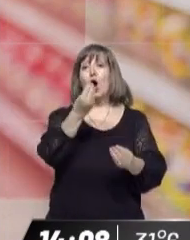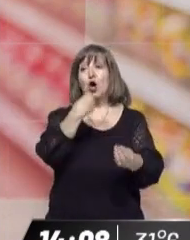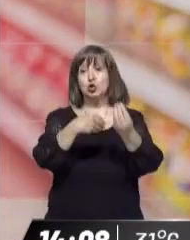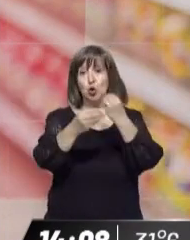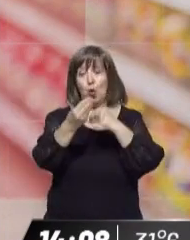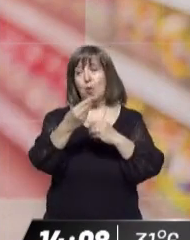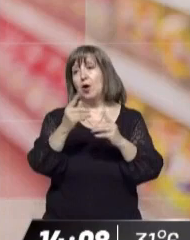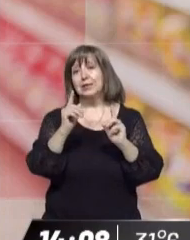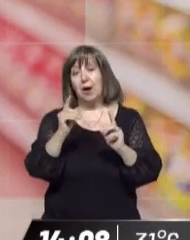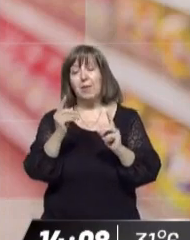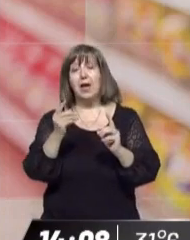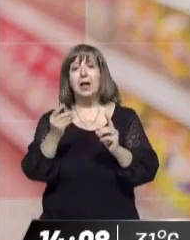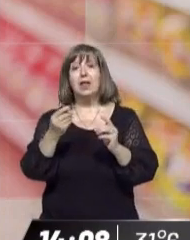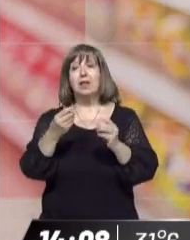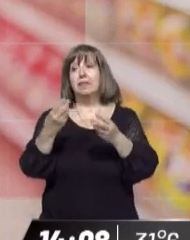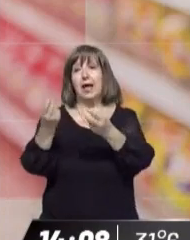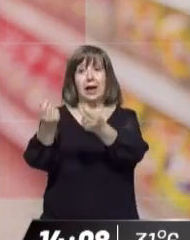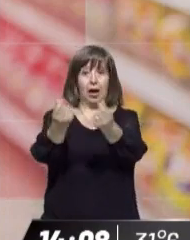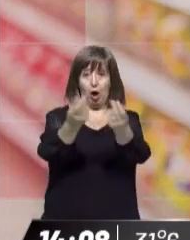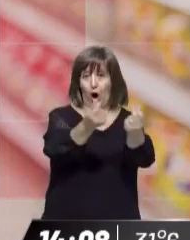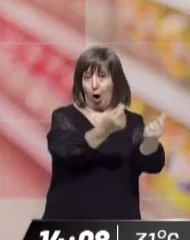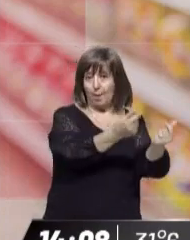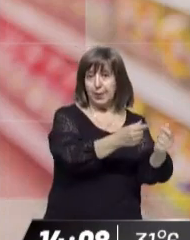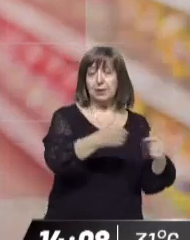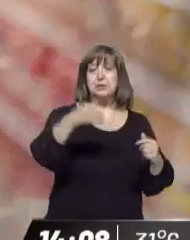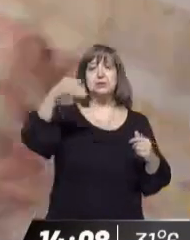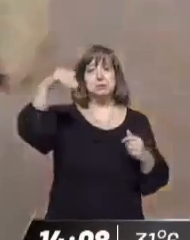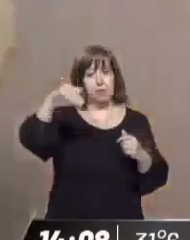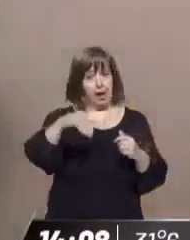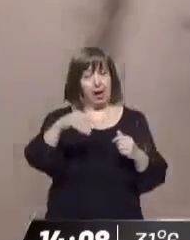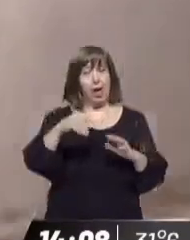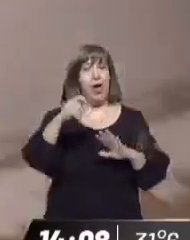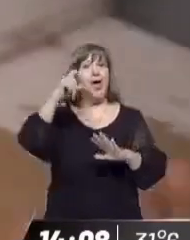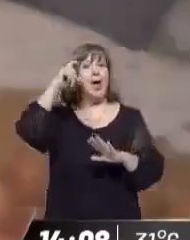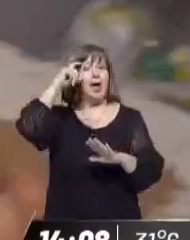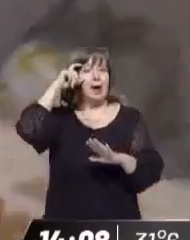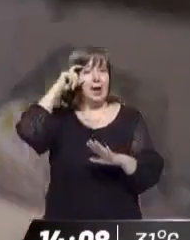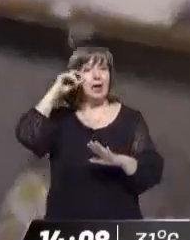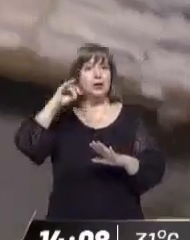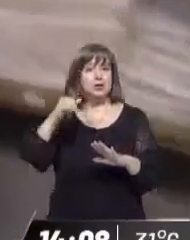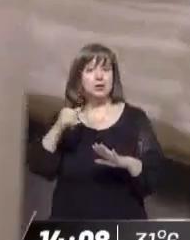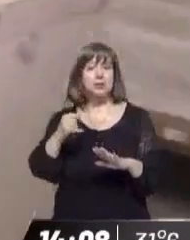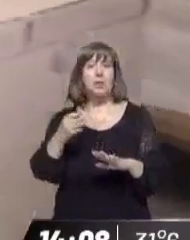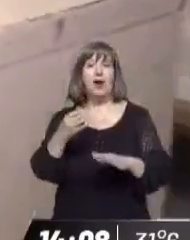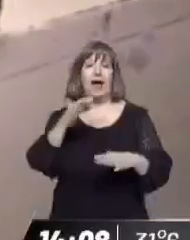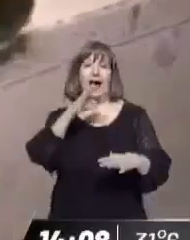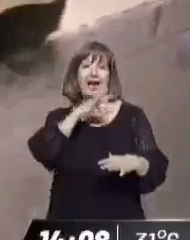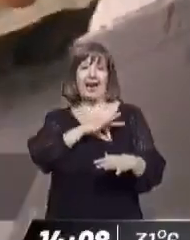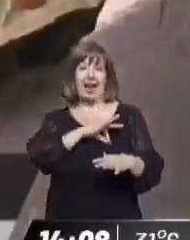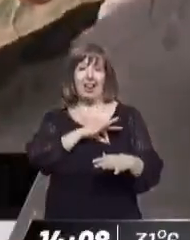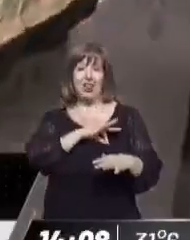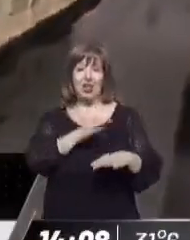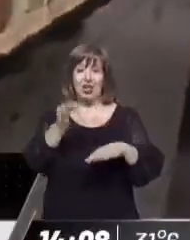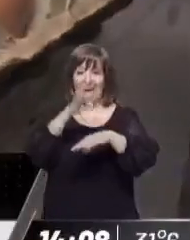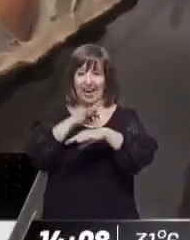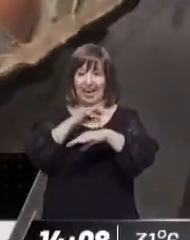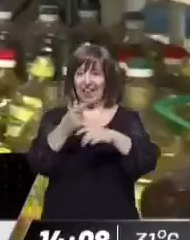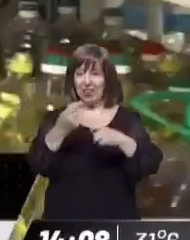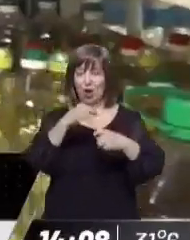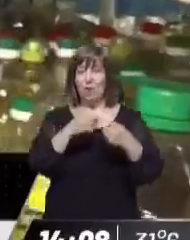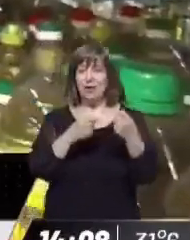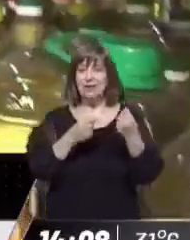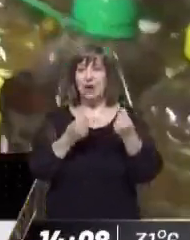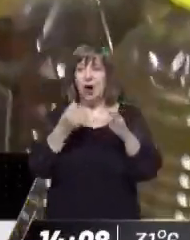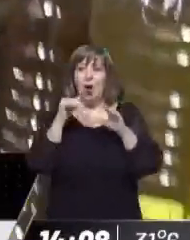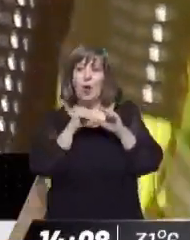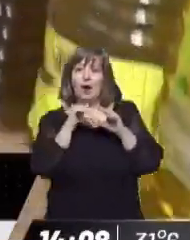¿eh? Bastante, Carlos. Bastante. Enero algo se notó de consumo, ¿por qué? Por el aguinaldo. Porque también alguien